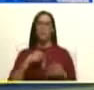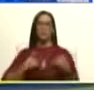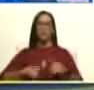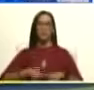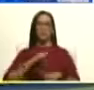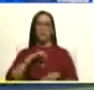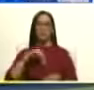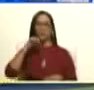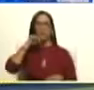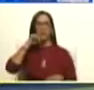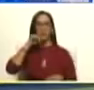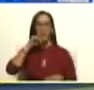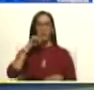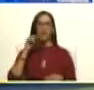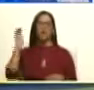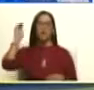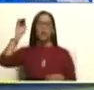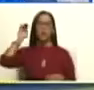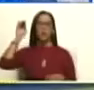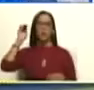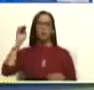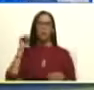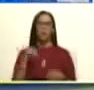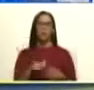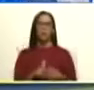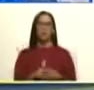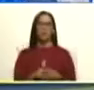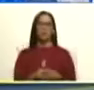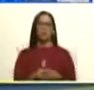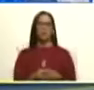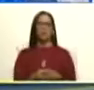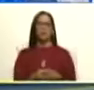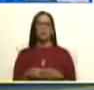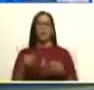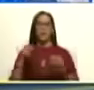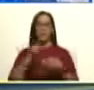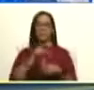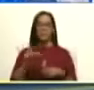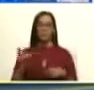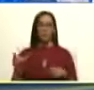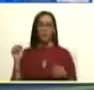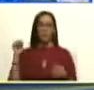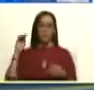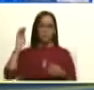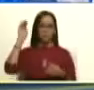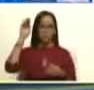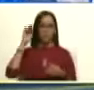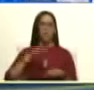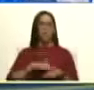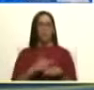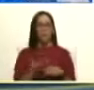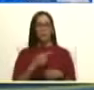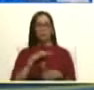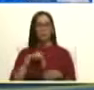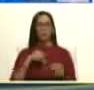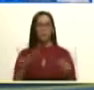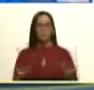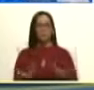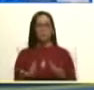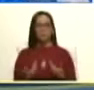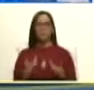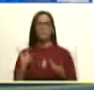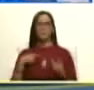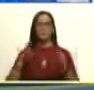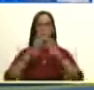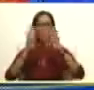nuestros nietos, con las futuras generaciones, porque nosotros hemos recibido y tenemos un